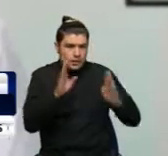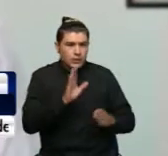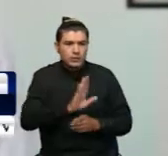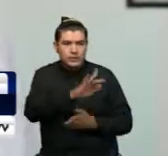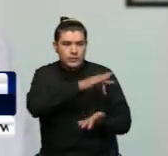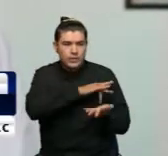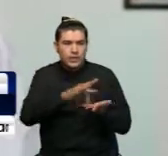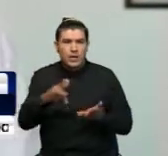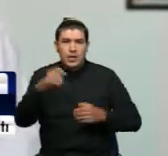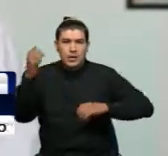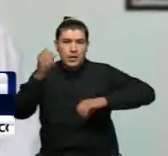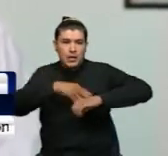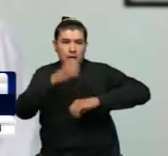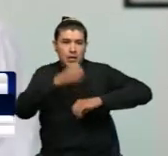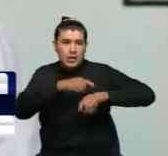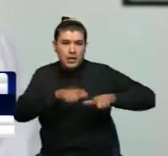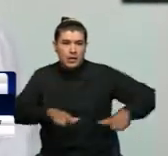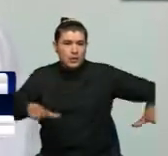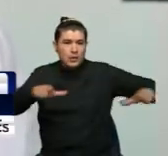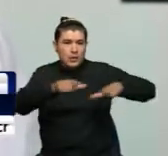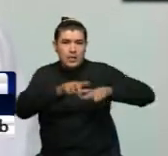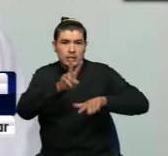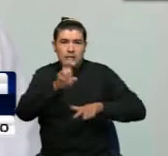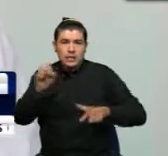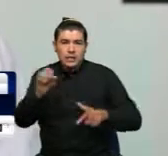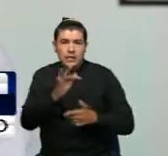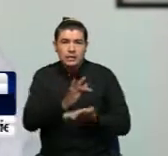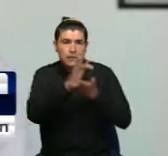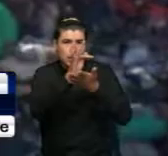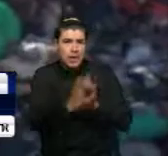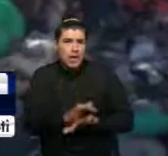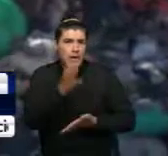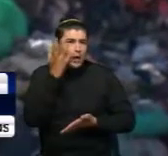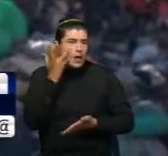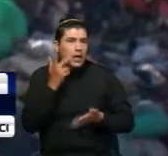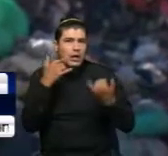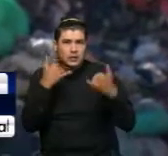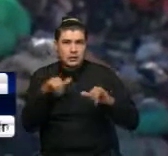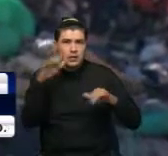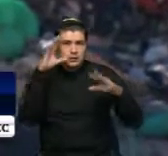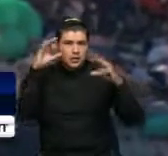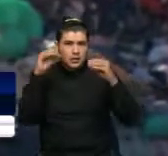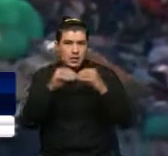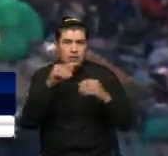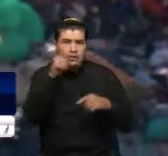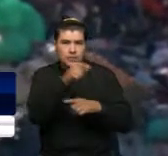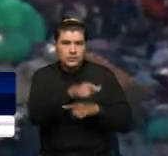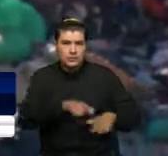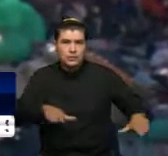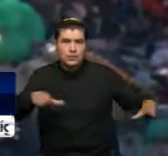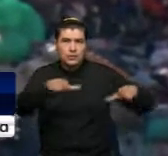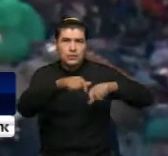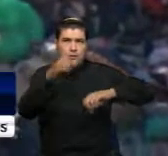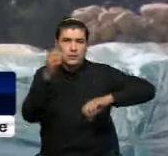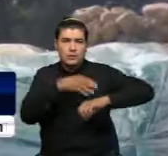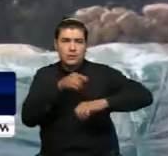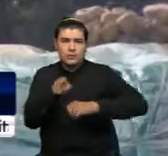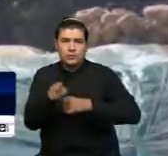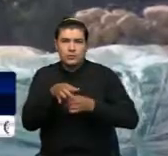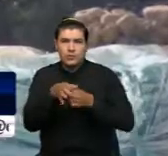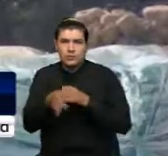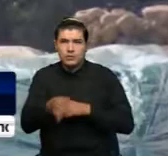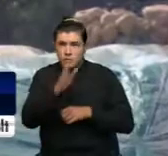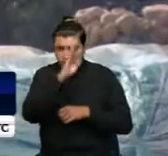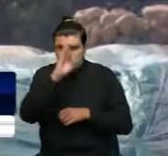la disposición de nuestras 70 toneladas diarias de residuos sólidos ya se concertó con con el relleno sanitario de san gil para